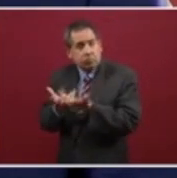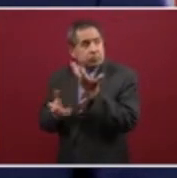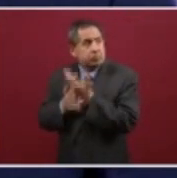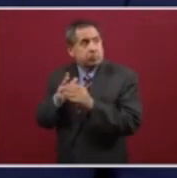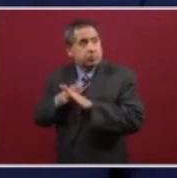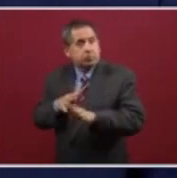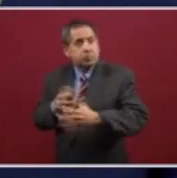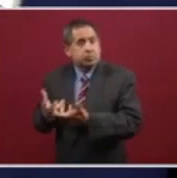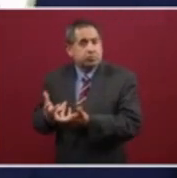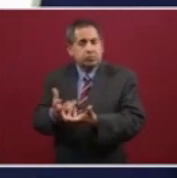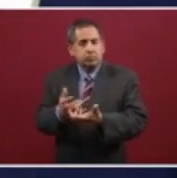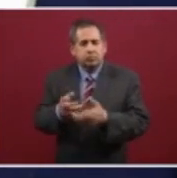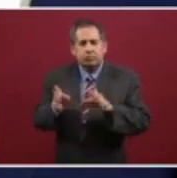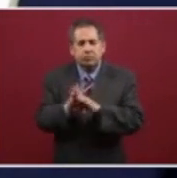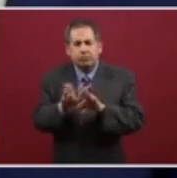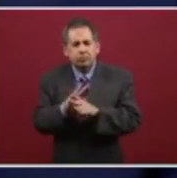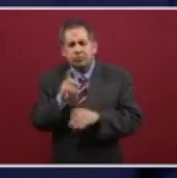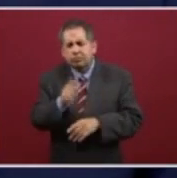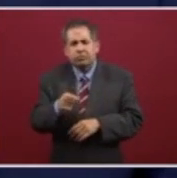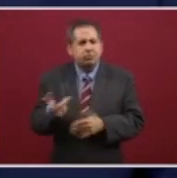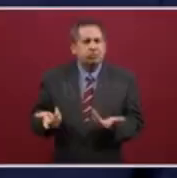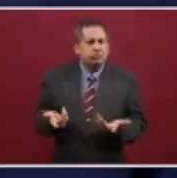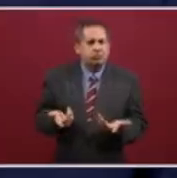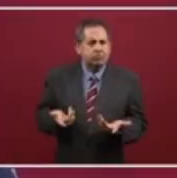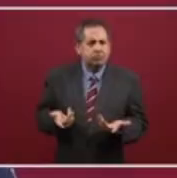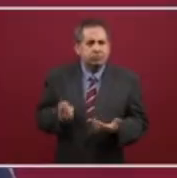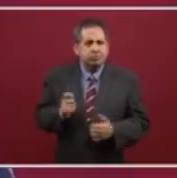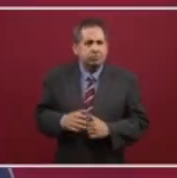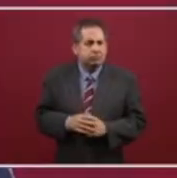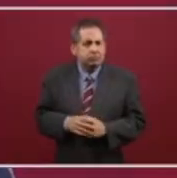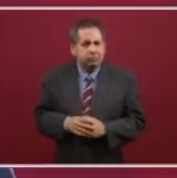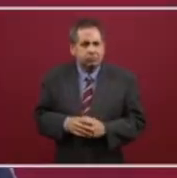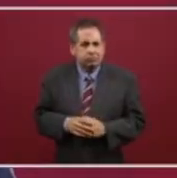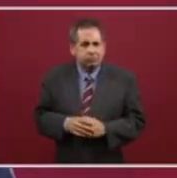¿Y cómo querer resolver el problema